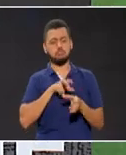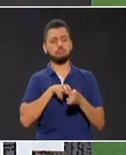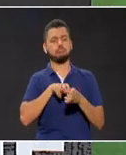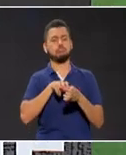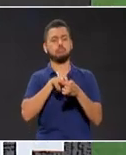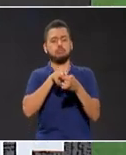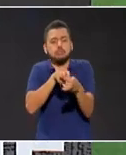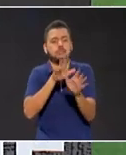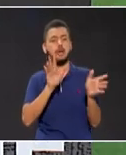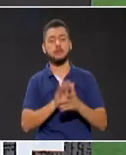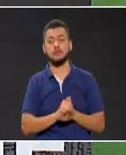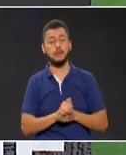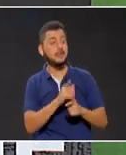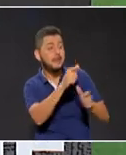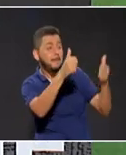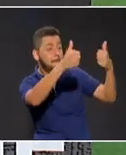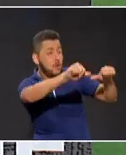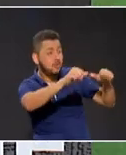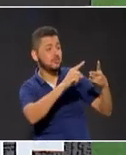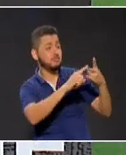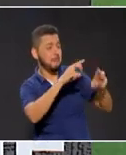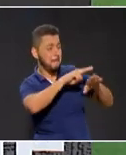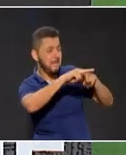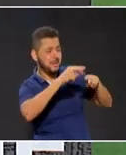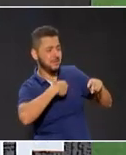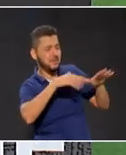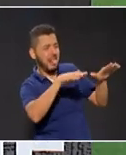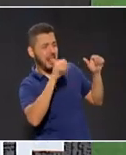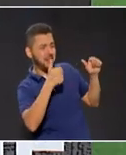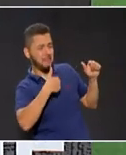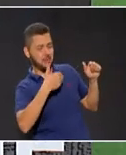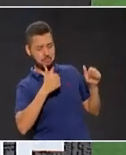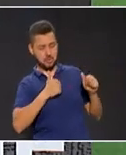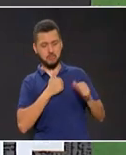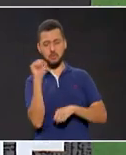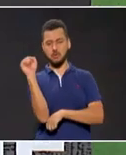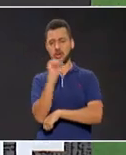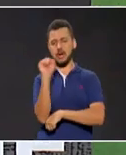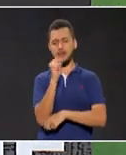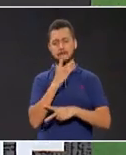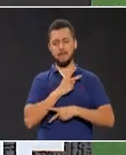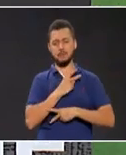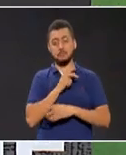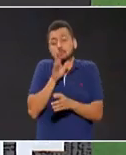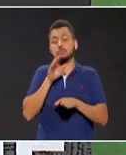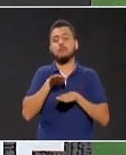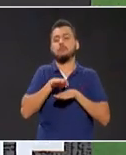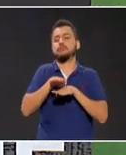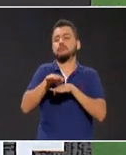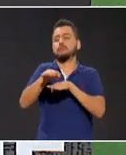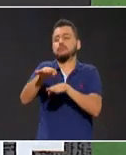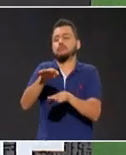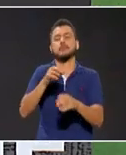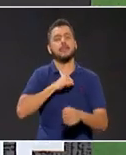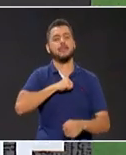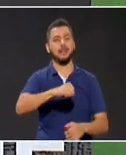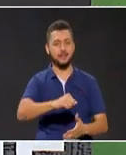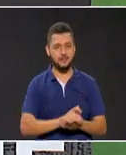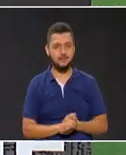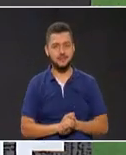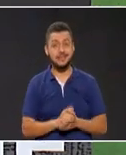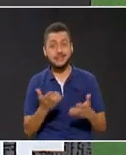razones personales, por razones de trabajo, por razones de lo que quiera, no va a bajarse de su carro particular, no va a asumir el